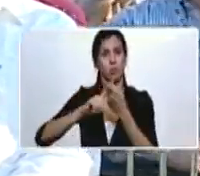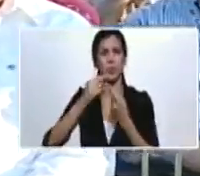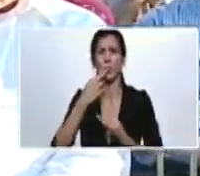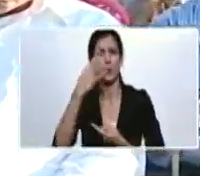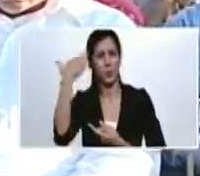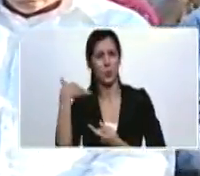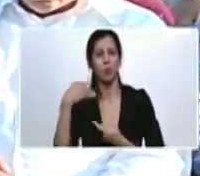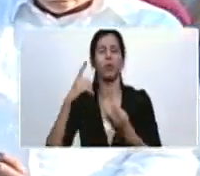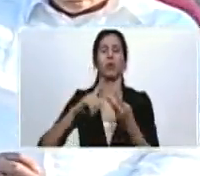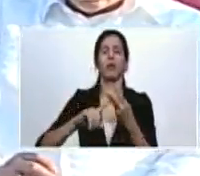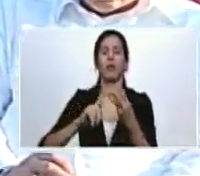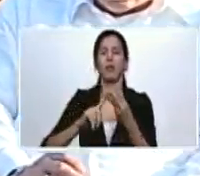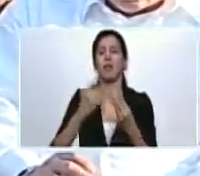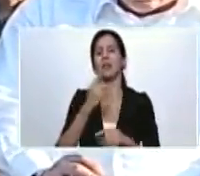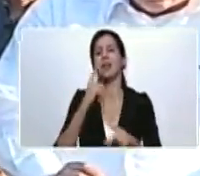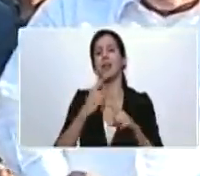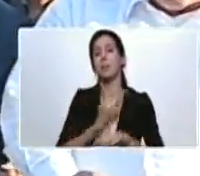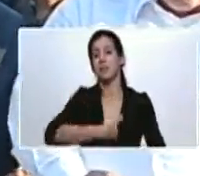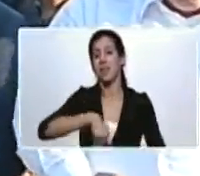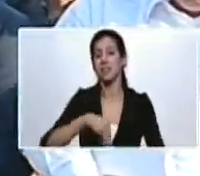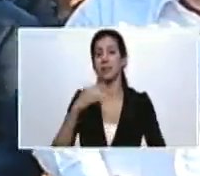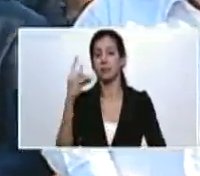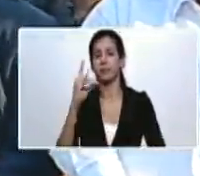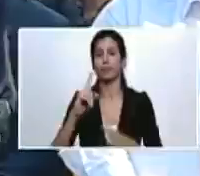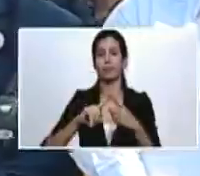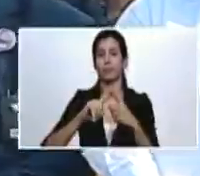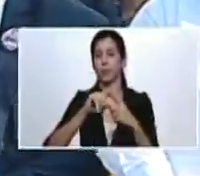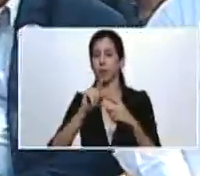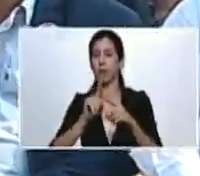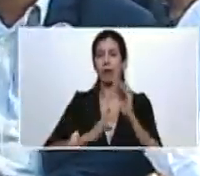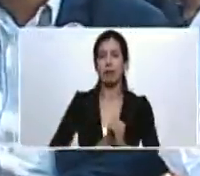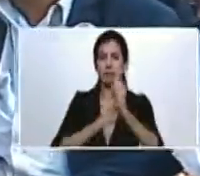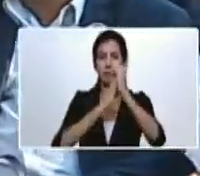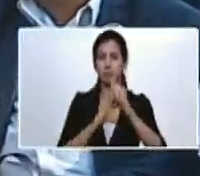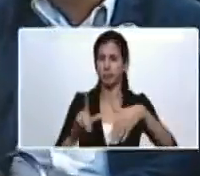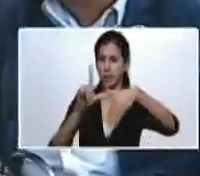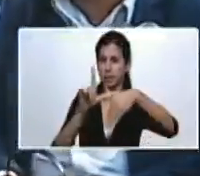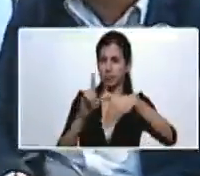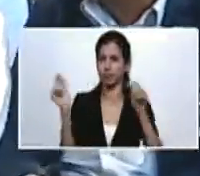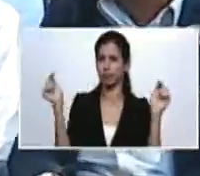Morales, Salvador Sánchez Serén, Rafael...